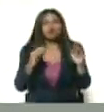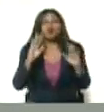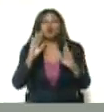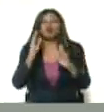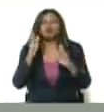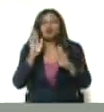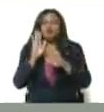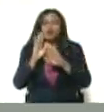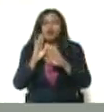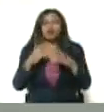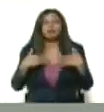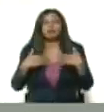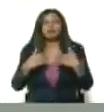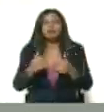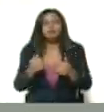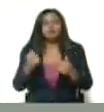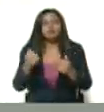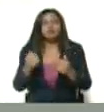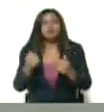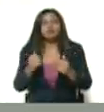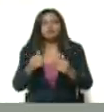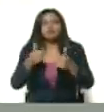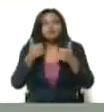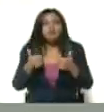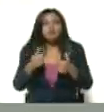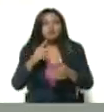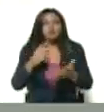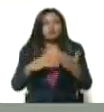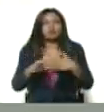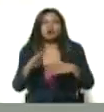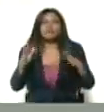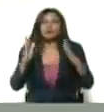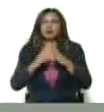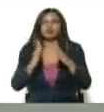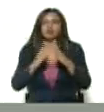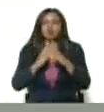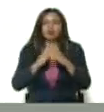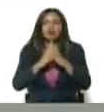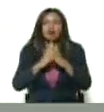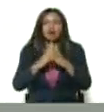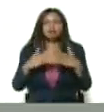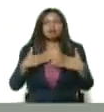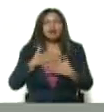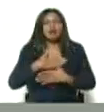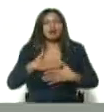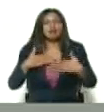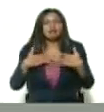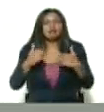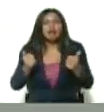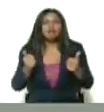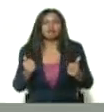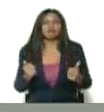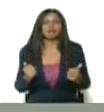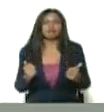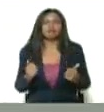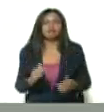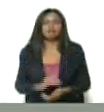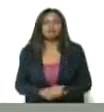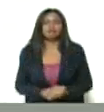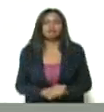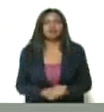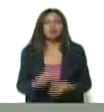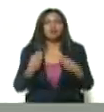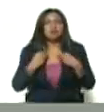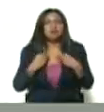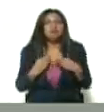curado en tiempo real y después será dado de alta, sano, y será llevado a su casa donde viva,